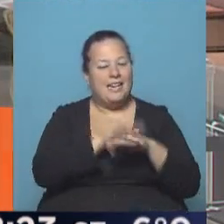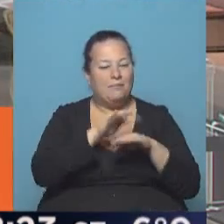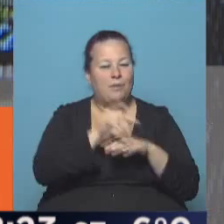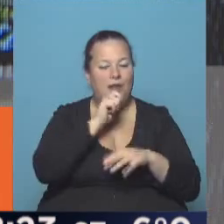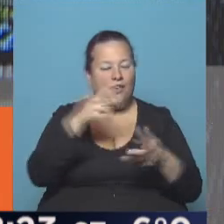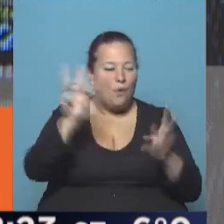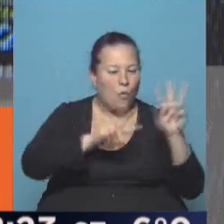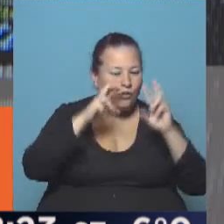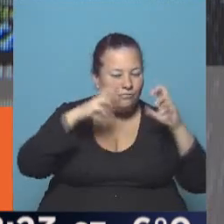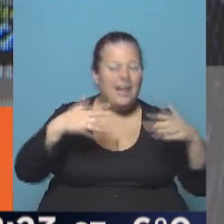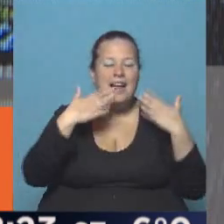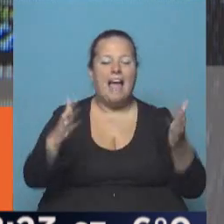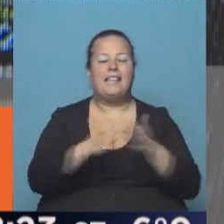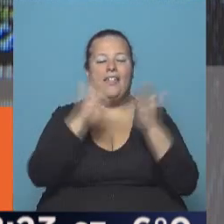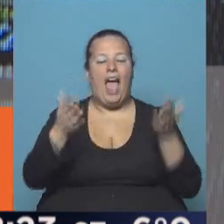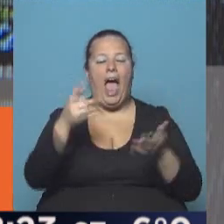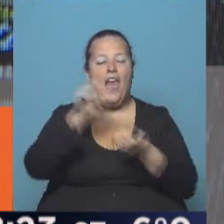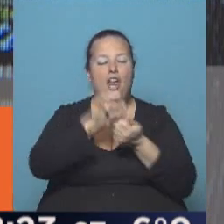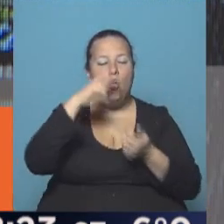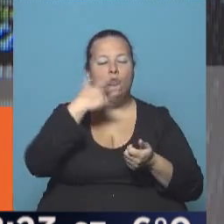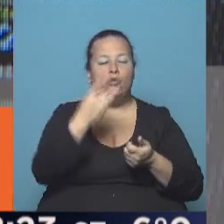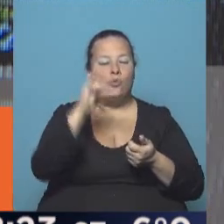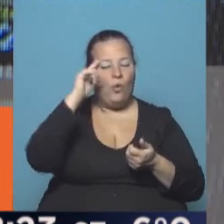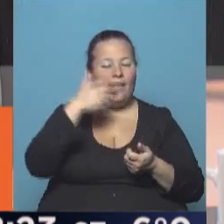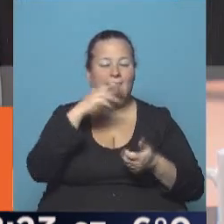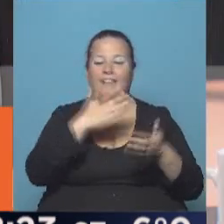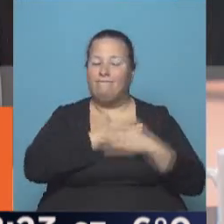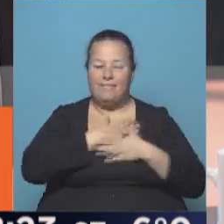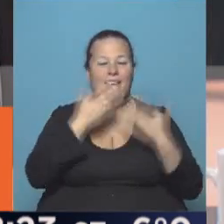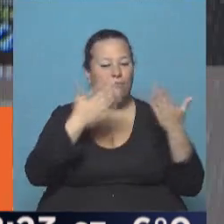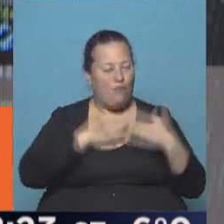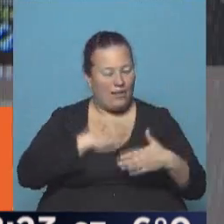recopilar. Gracias a Editorial Sudestada, a los amigos de Sudestada, les mandamos un cariño. Leandro, un placer. Gracias.